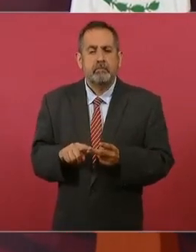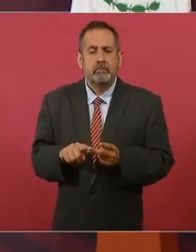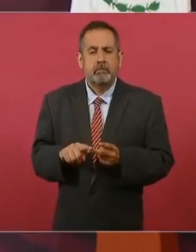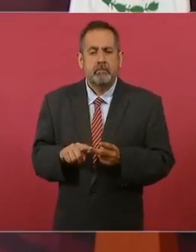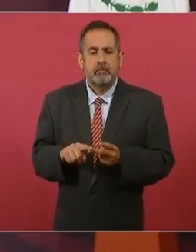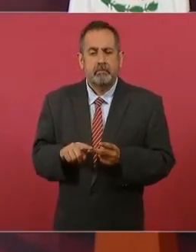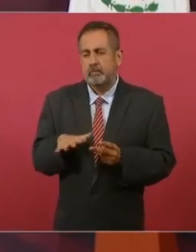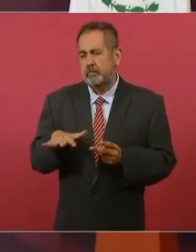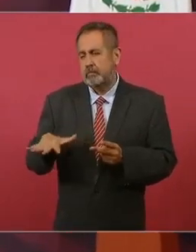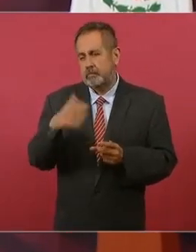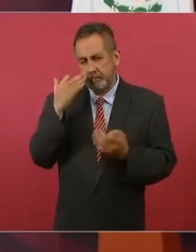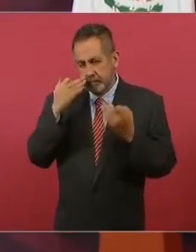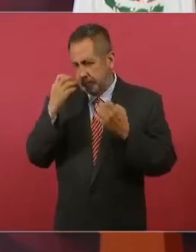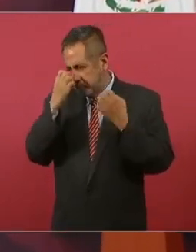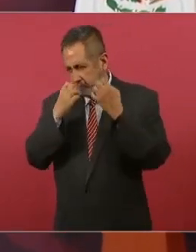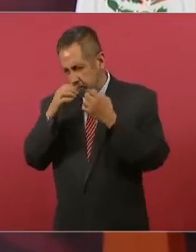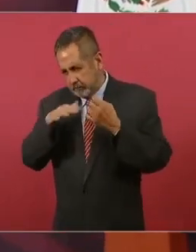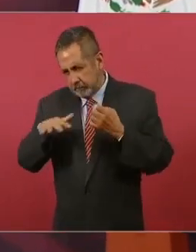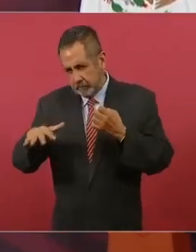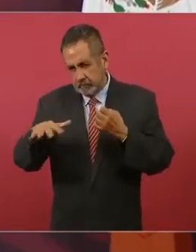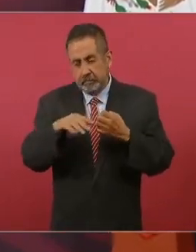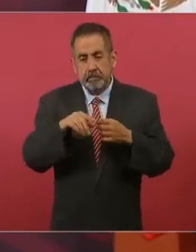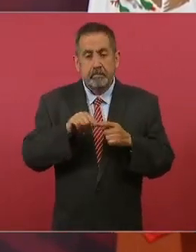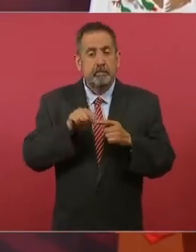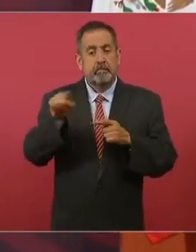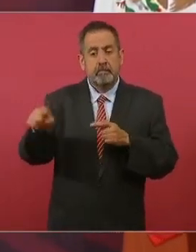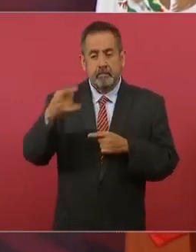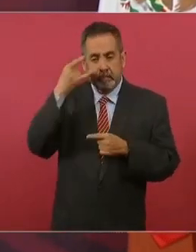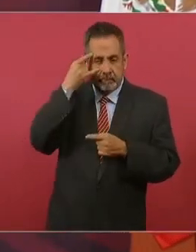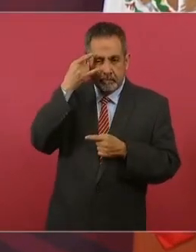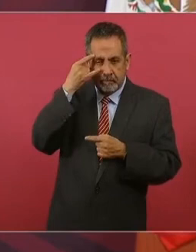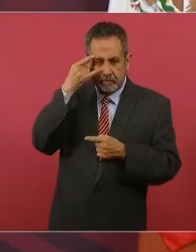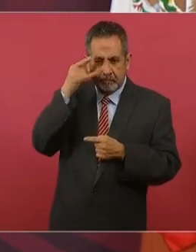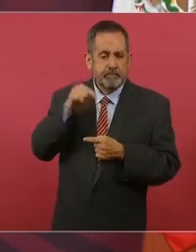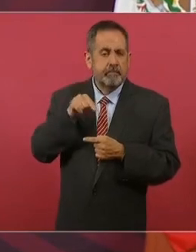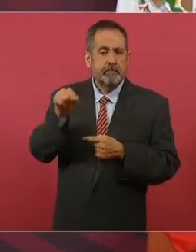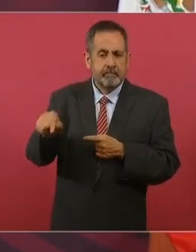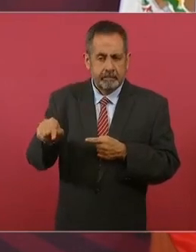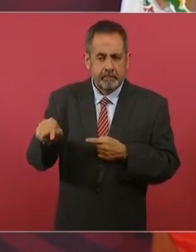toda la supervisión a Campeche,